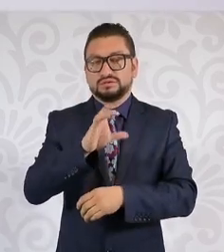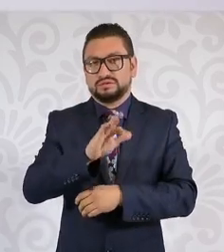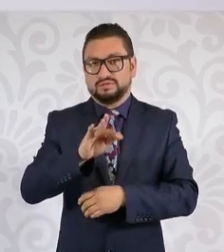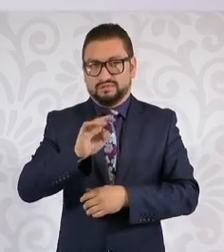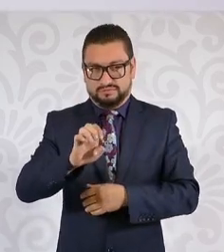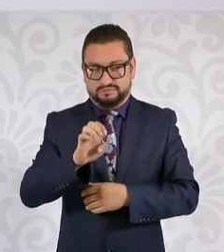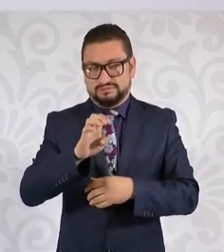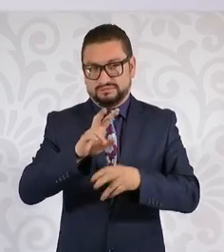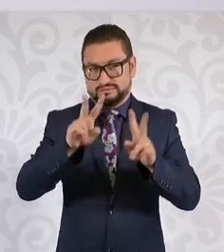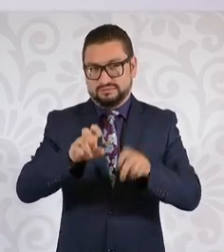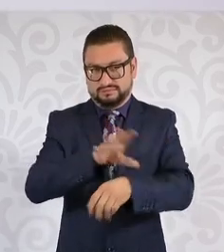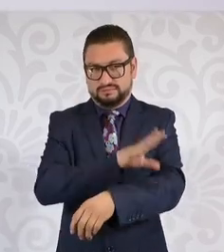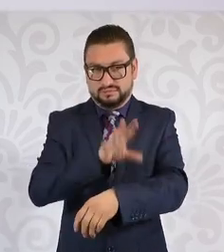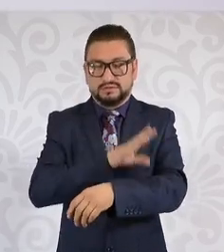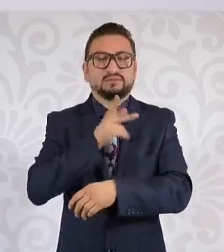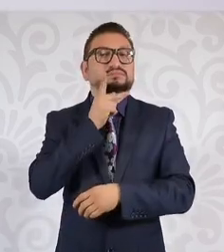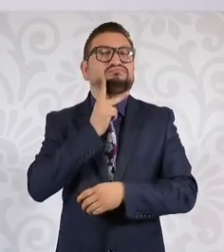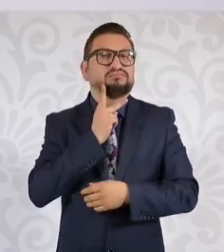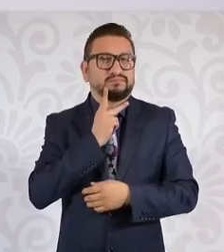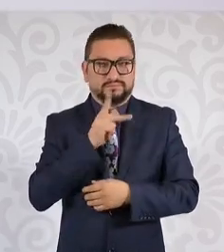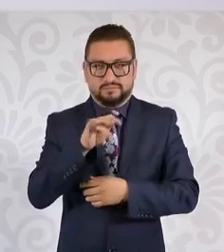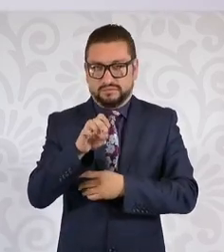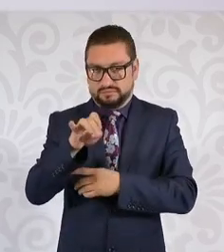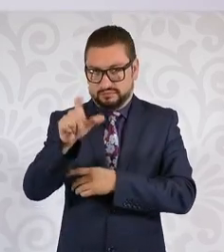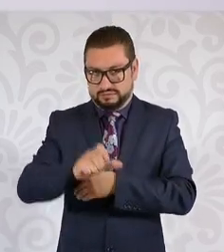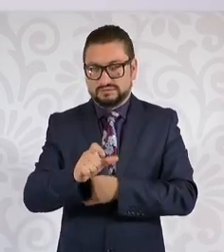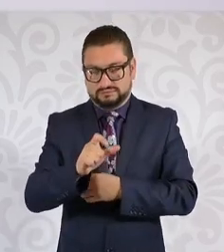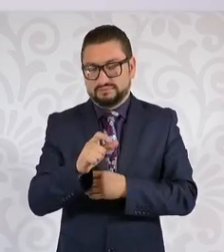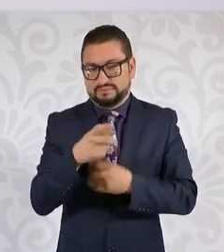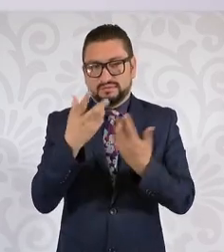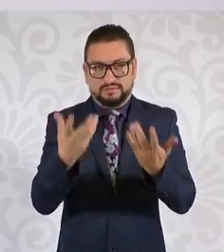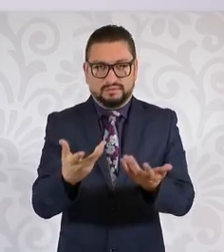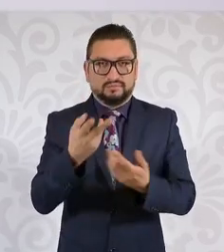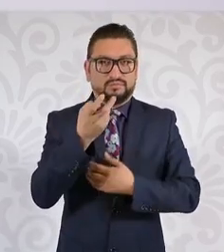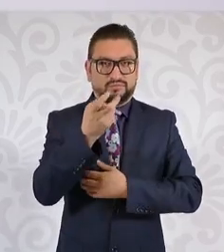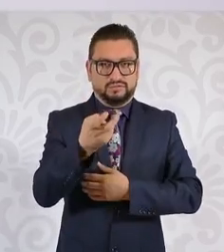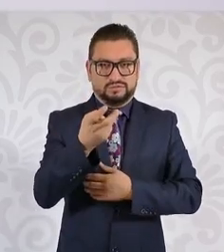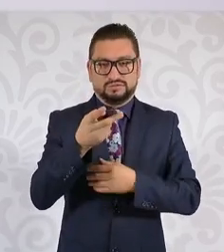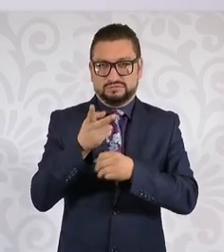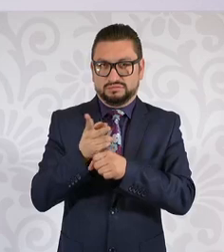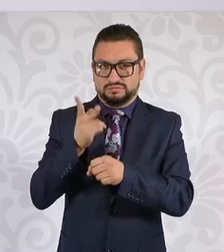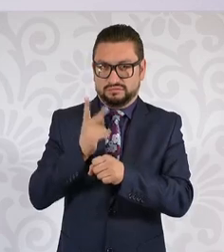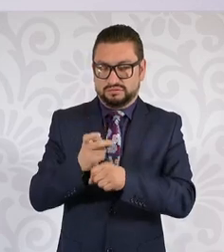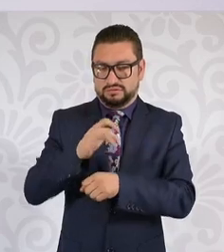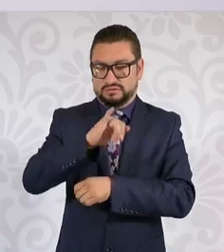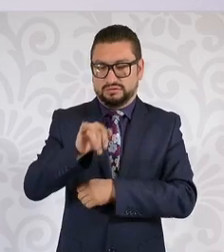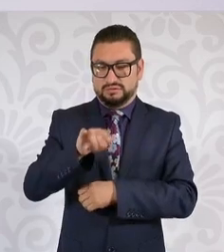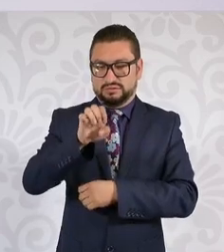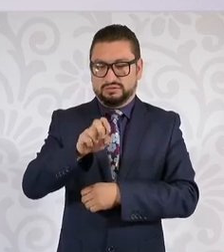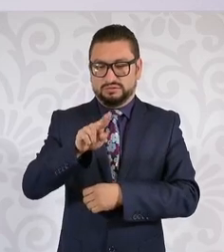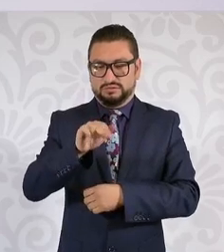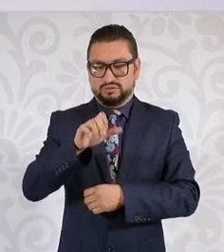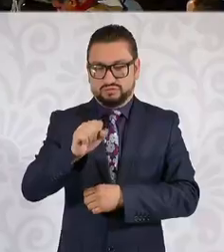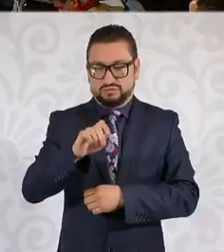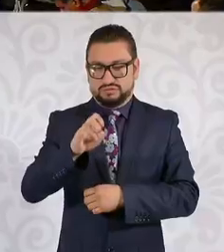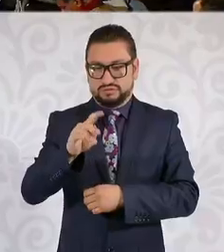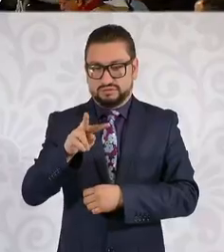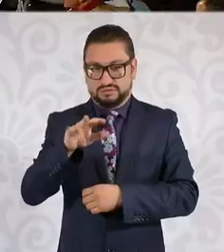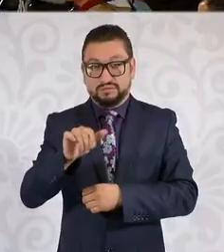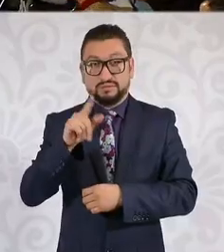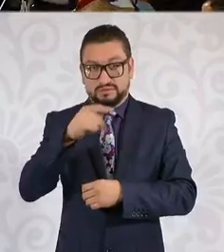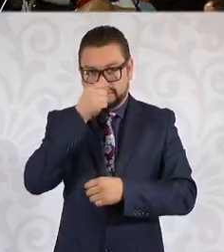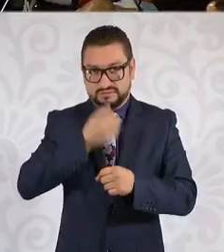Electricidad y Pemex. Entonces, invitamos a Jesús Esteva, secretario de